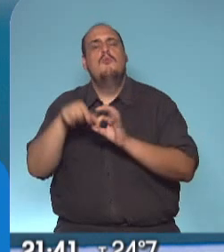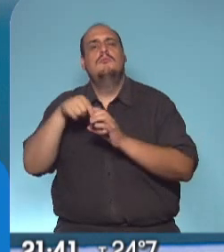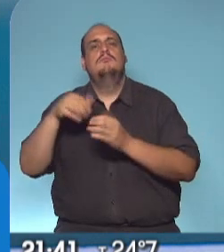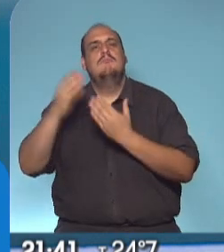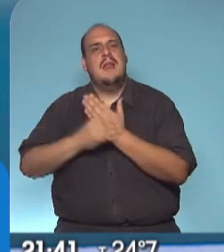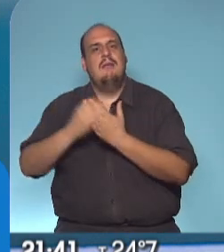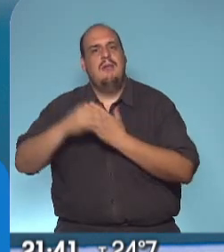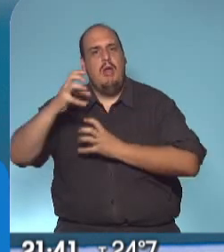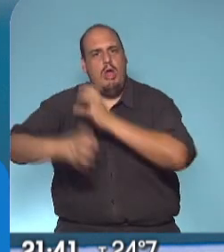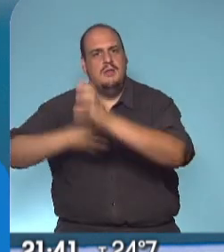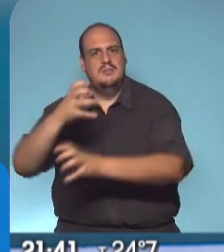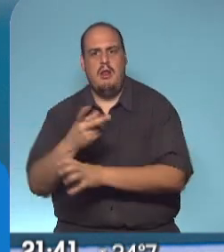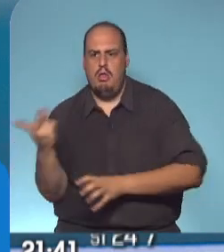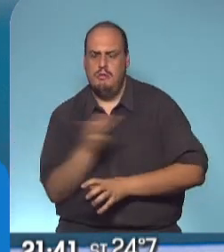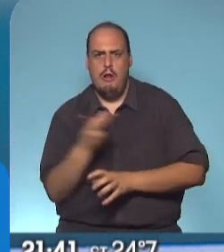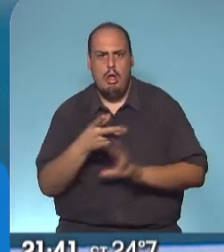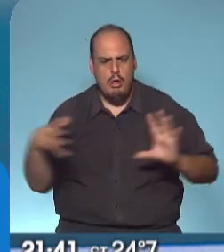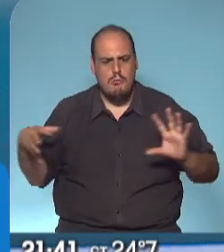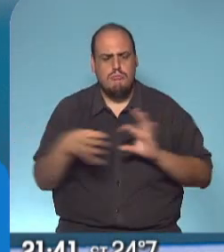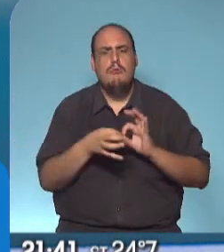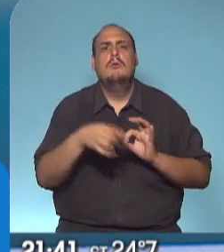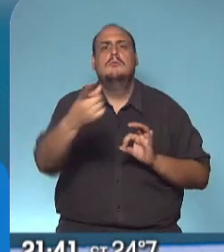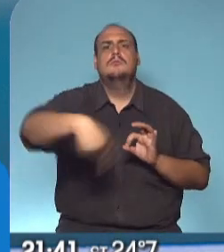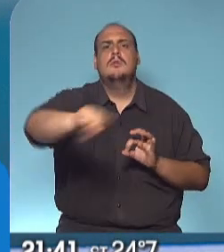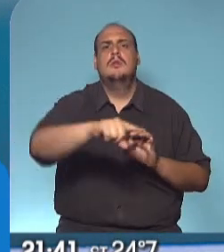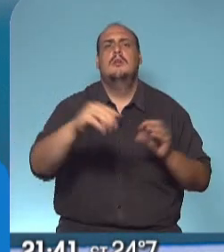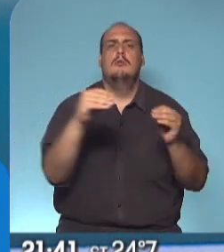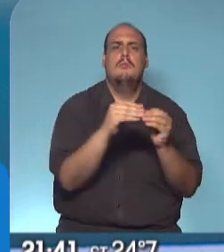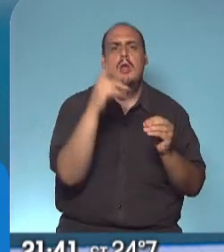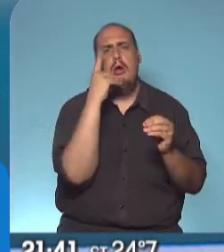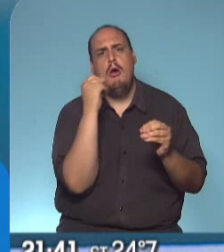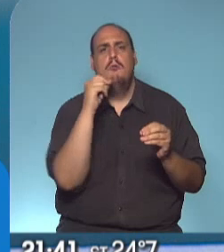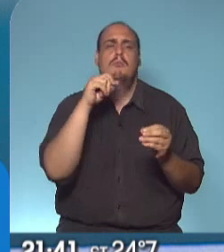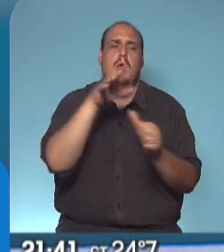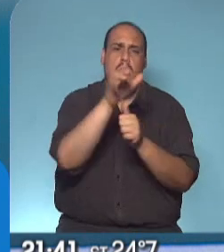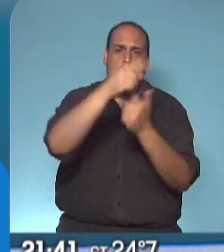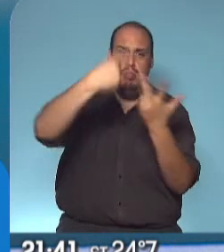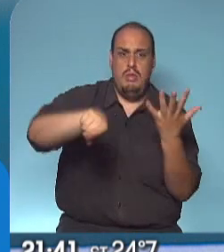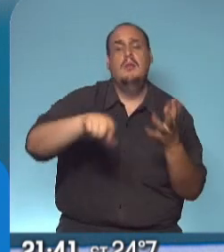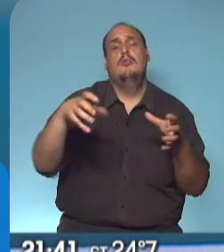estamos inscribiendo a las compañeras y compañeros del colectivo trans